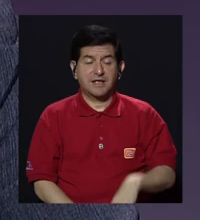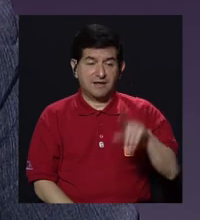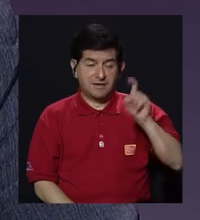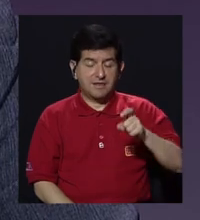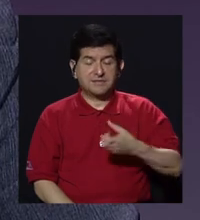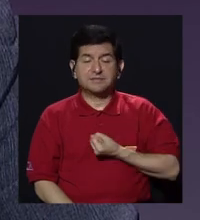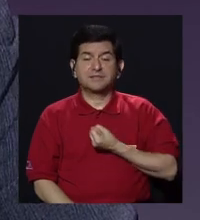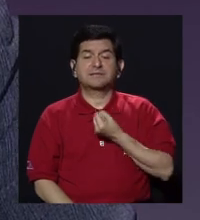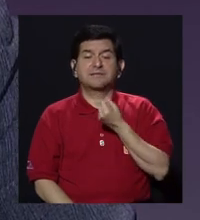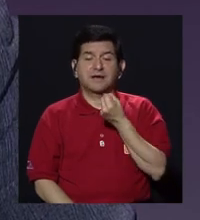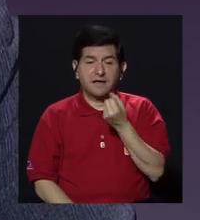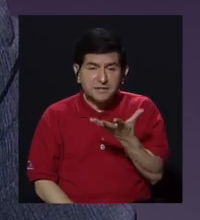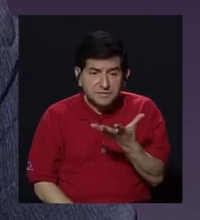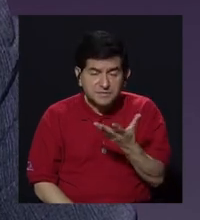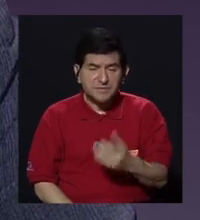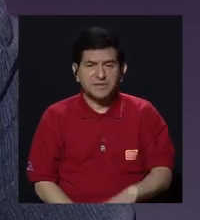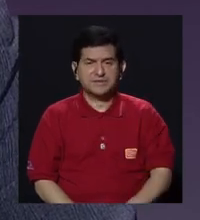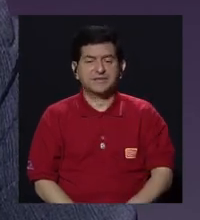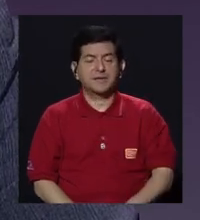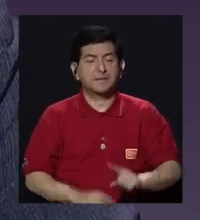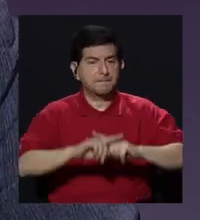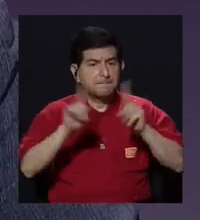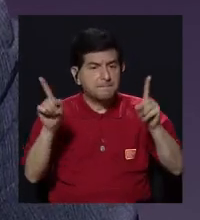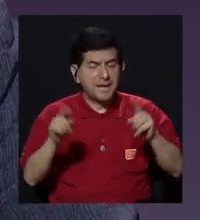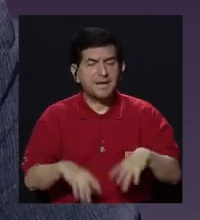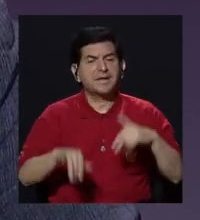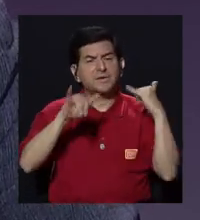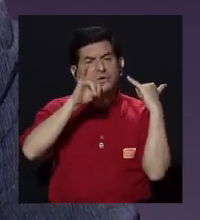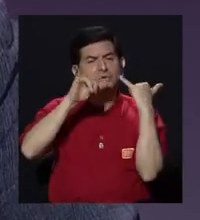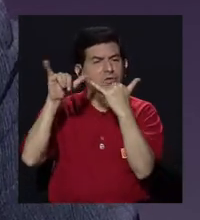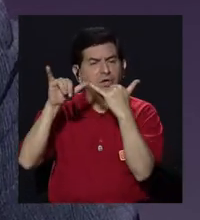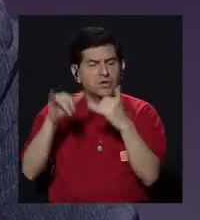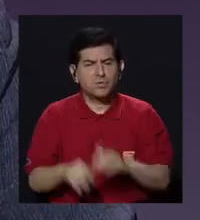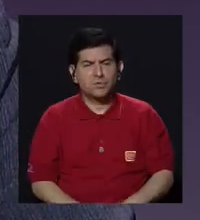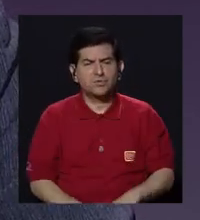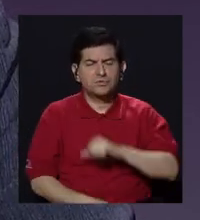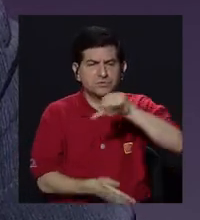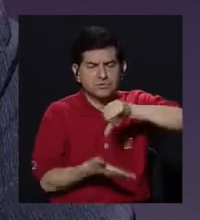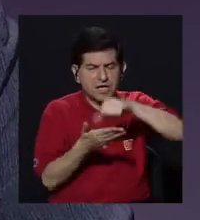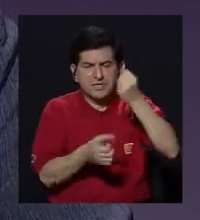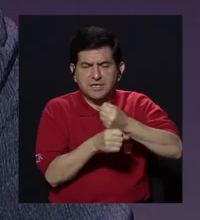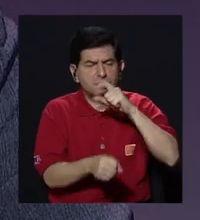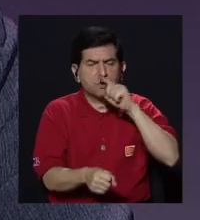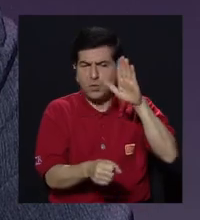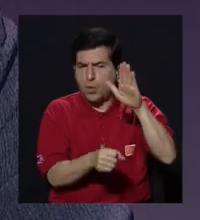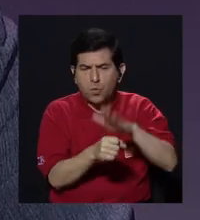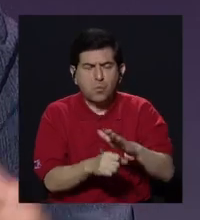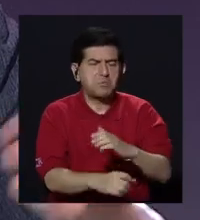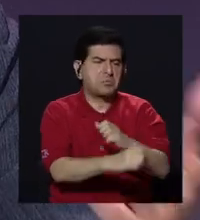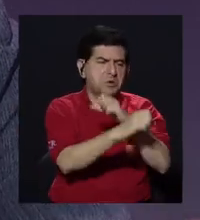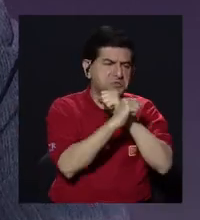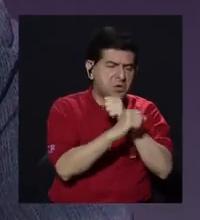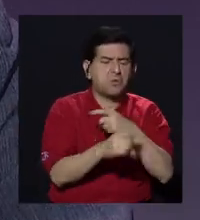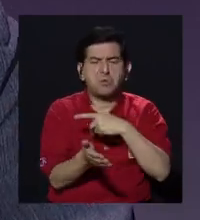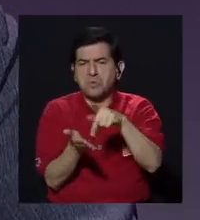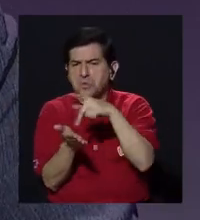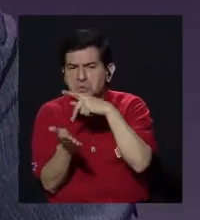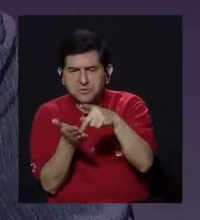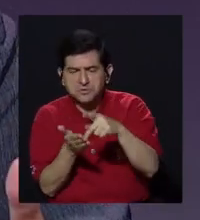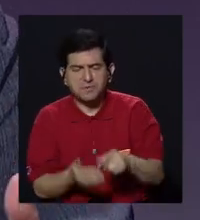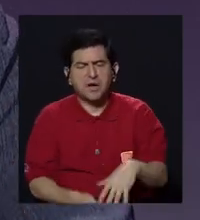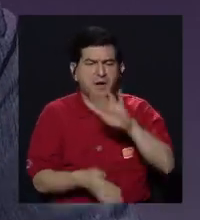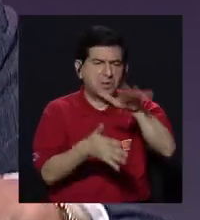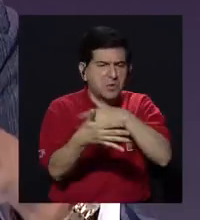pues tiene que manifestar. Y en cambio, cuando son denuncias de un centro de trabajo que incumple con seguros, con salarios,